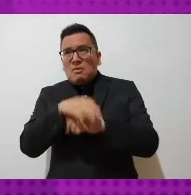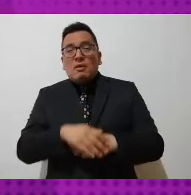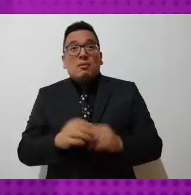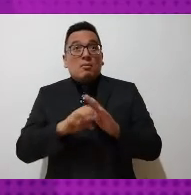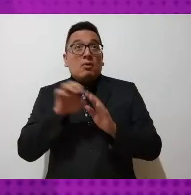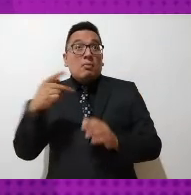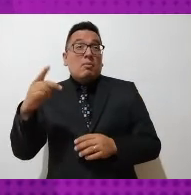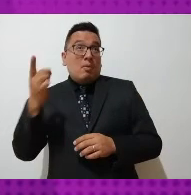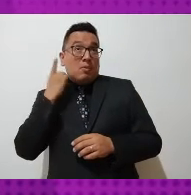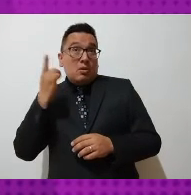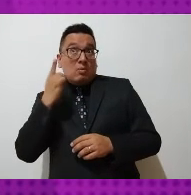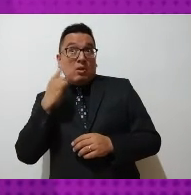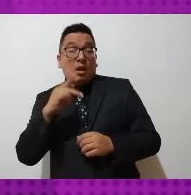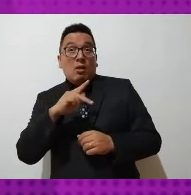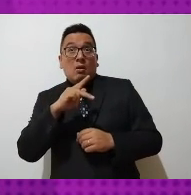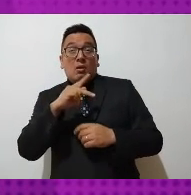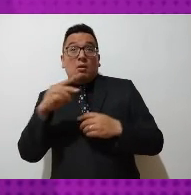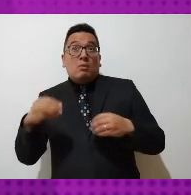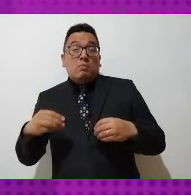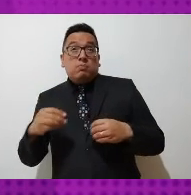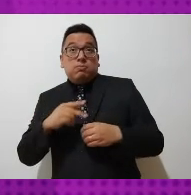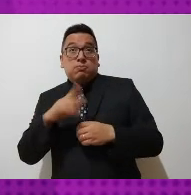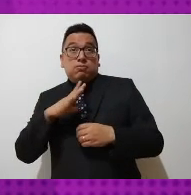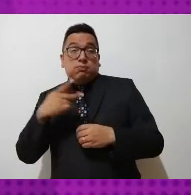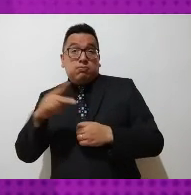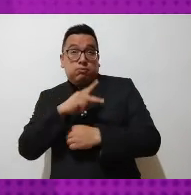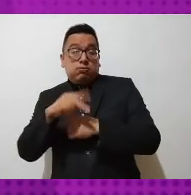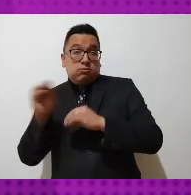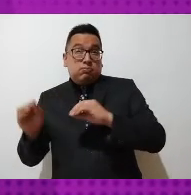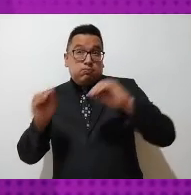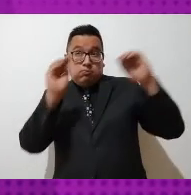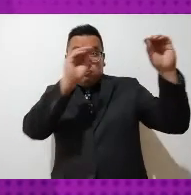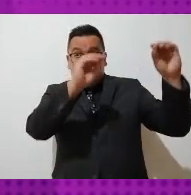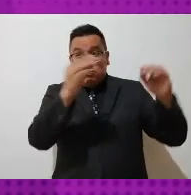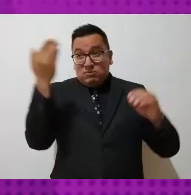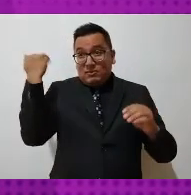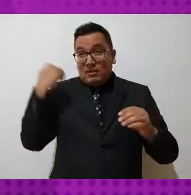un diputado migrante, tienen una casa de migrante,